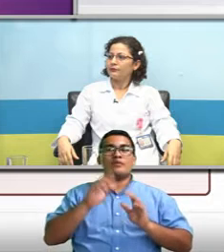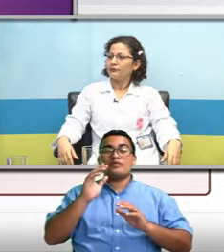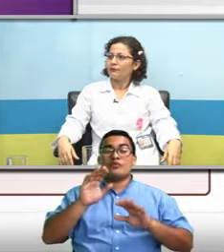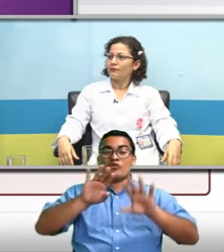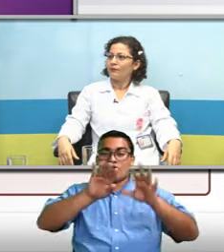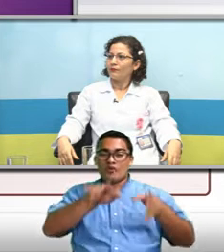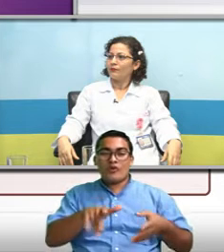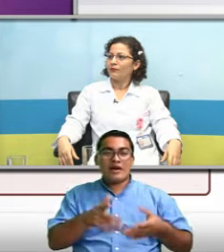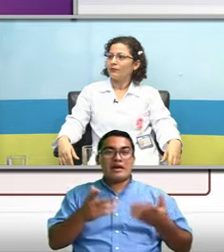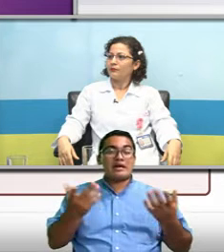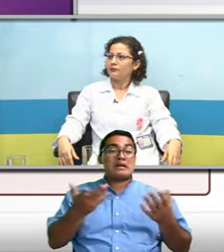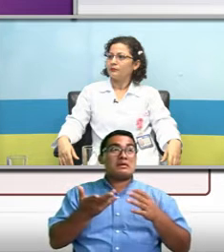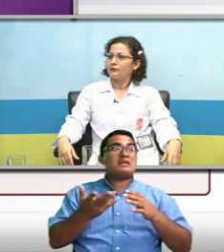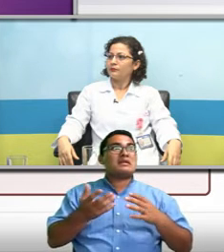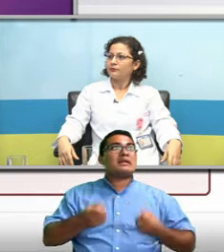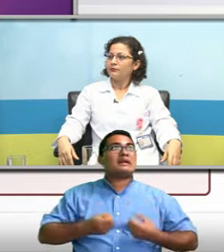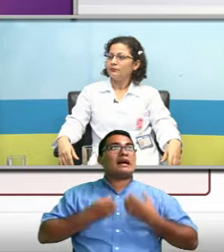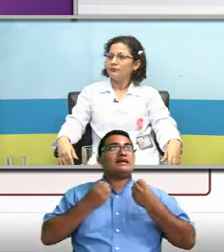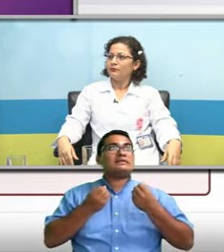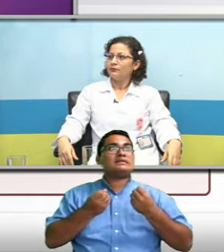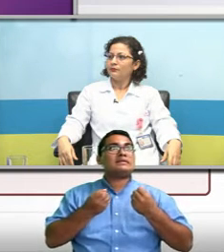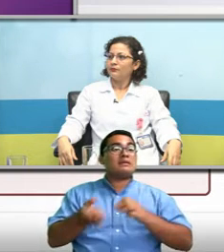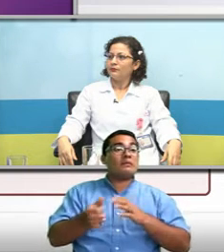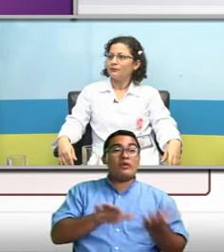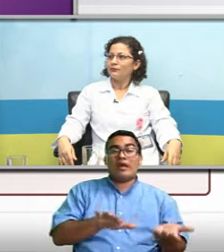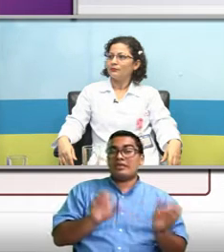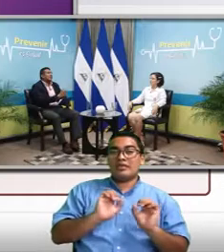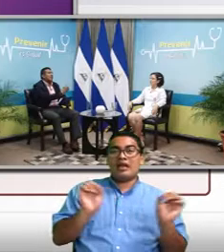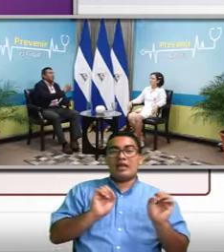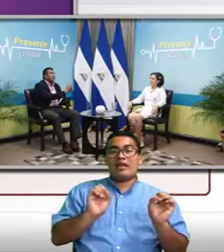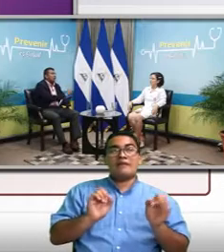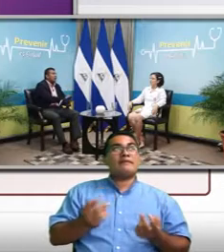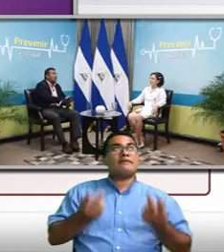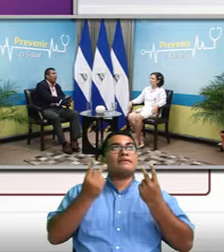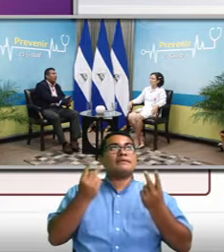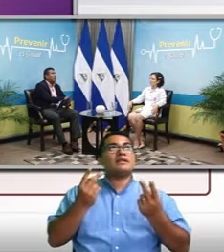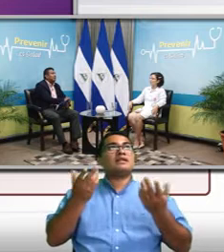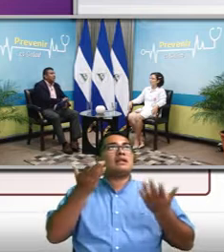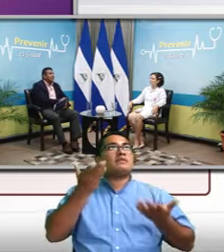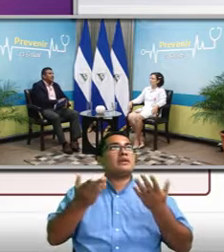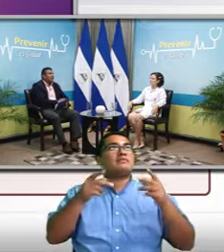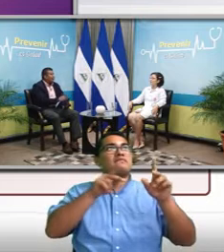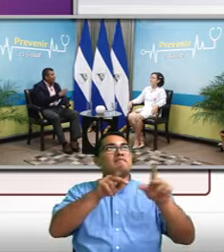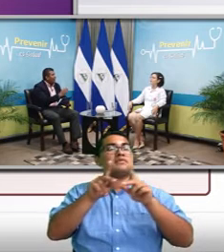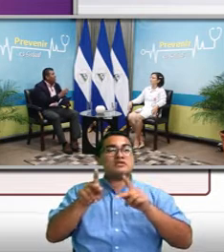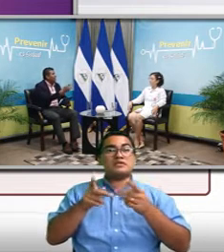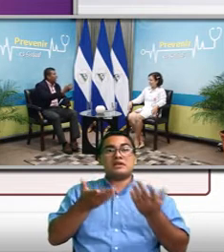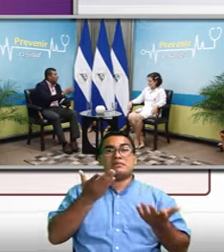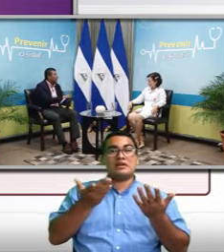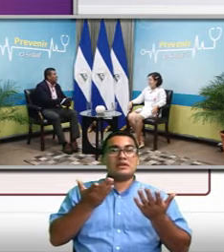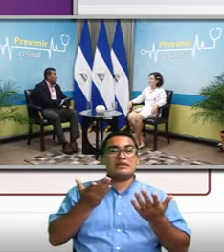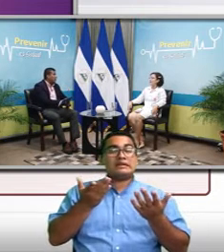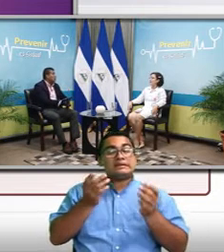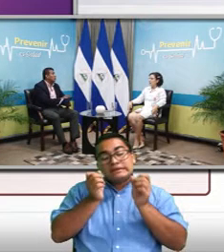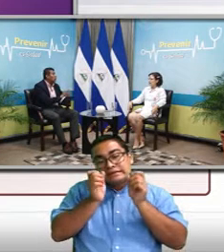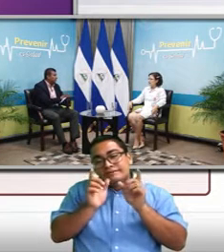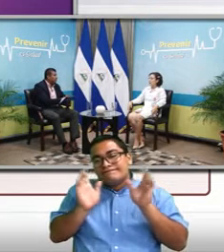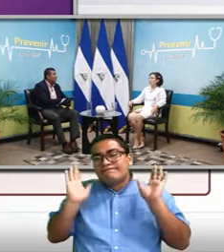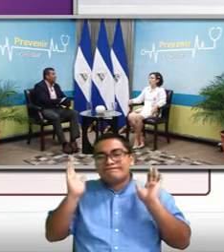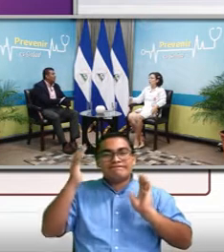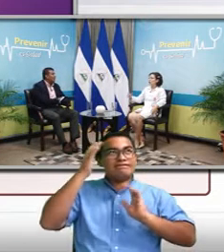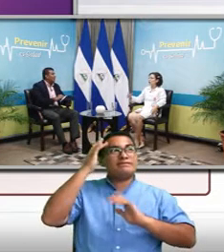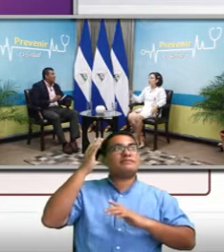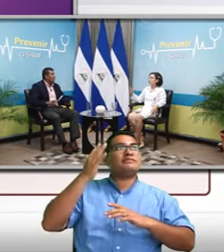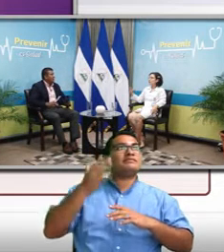por ejemplo, que están ahí, le sirven de mucha utilidad a aquellas pacientes, me imagino, que están apenas enterándose de su